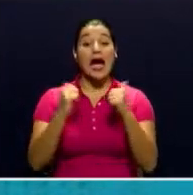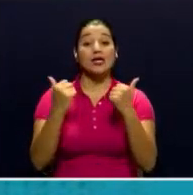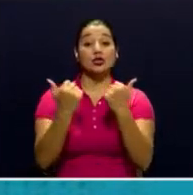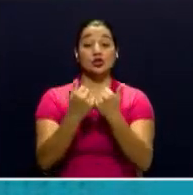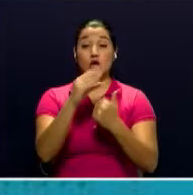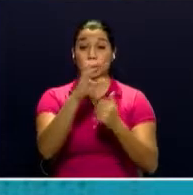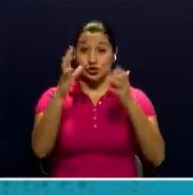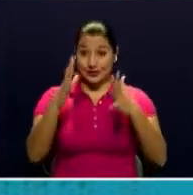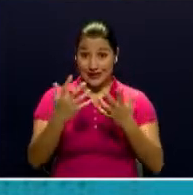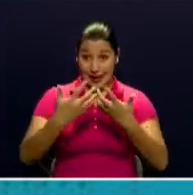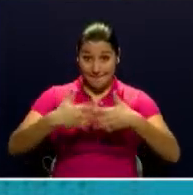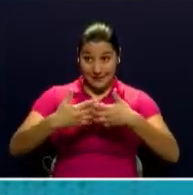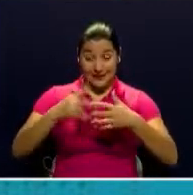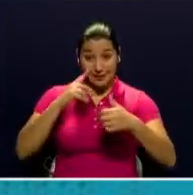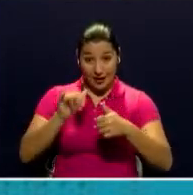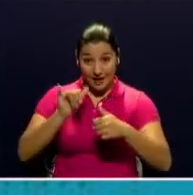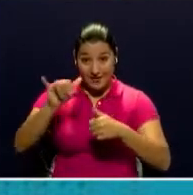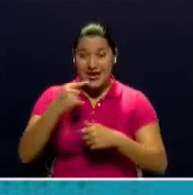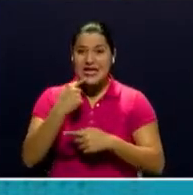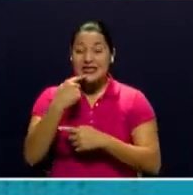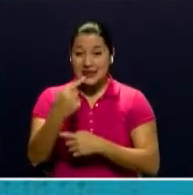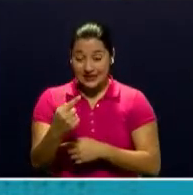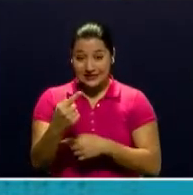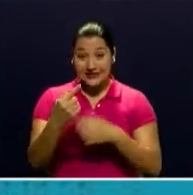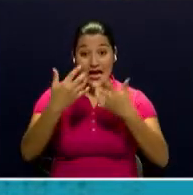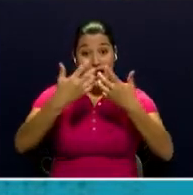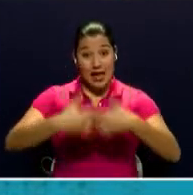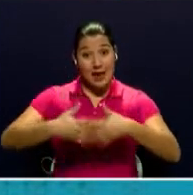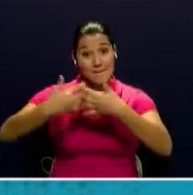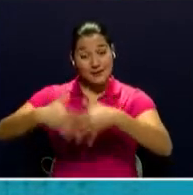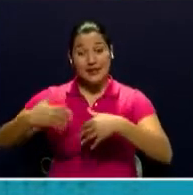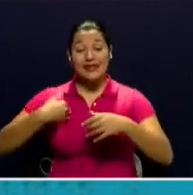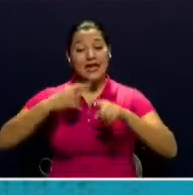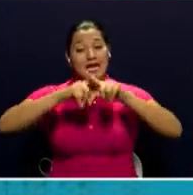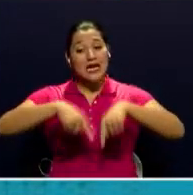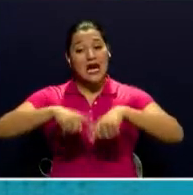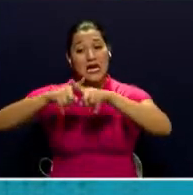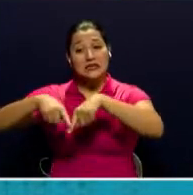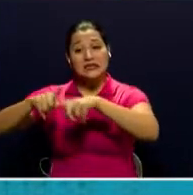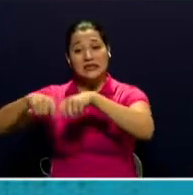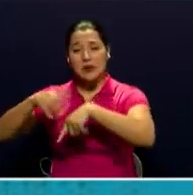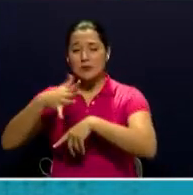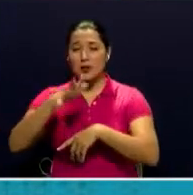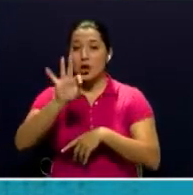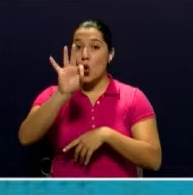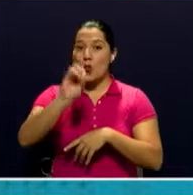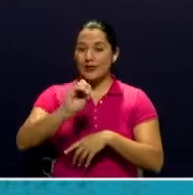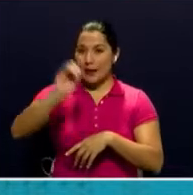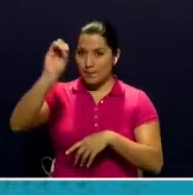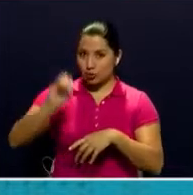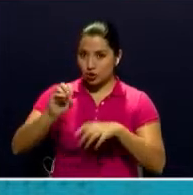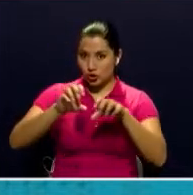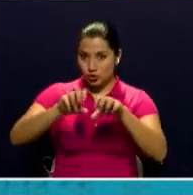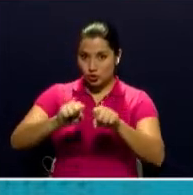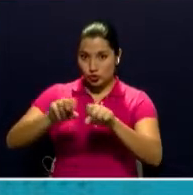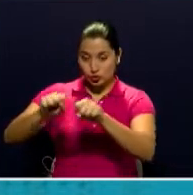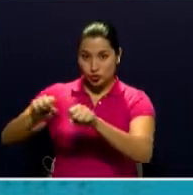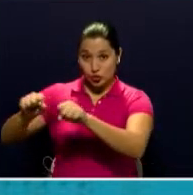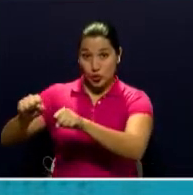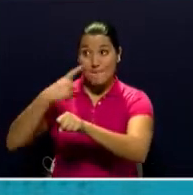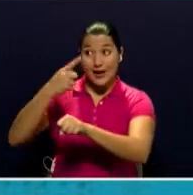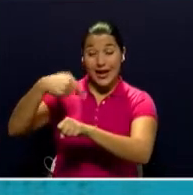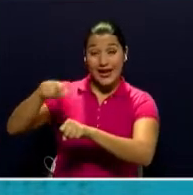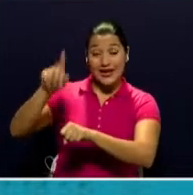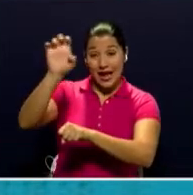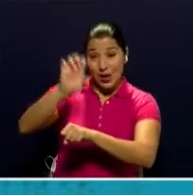Agencias de Viajes indicó que las agencias emisoras han tenido que cancelar cerca del 90% de las reservaciones hechas a Europa